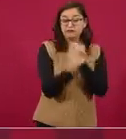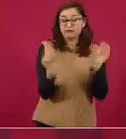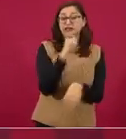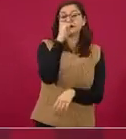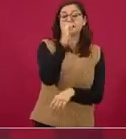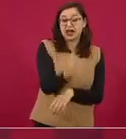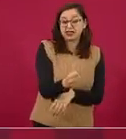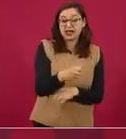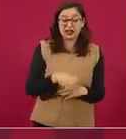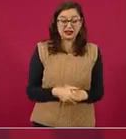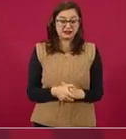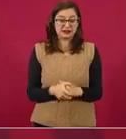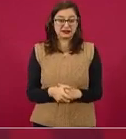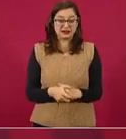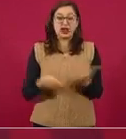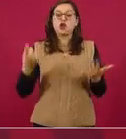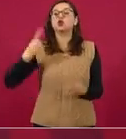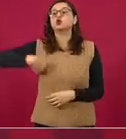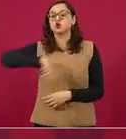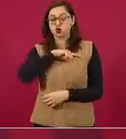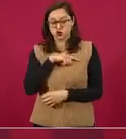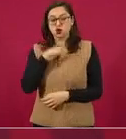al consumidor.